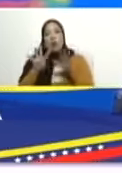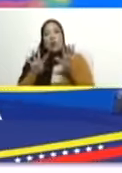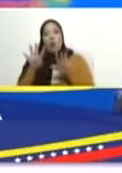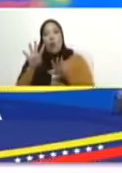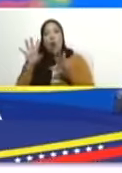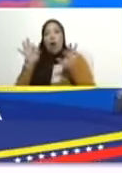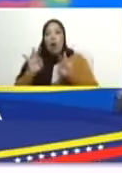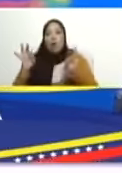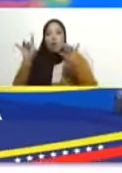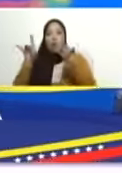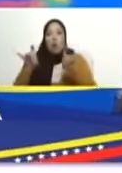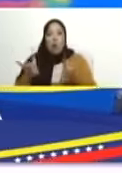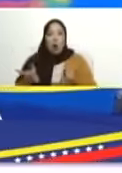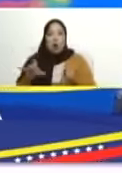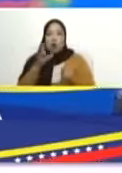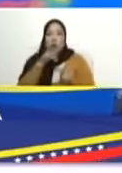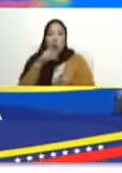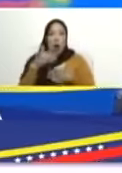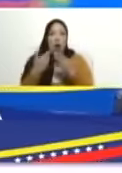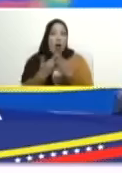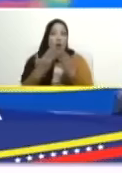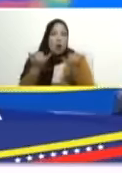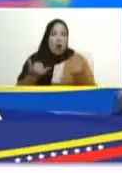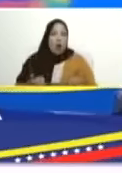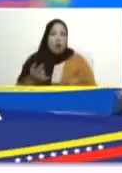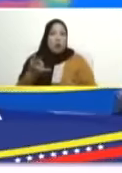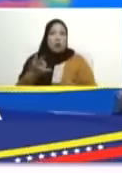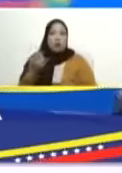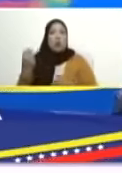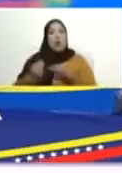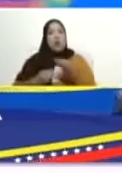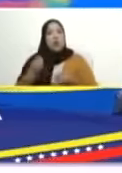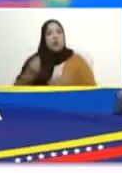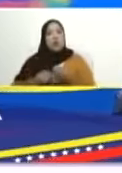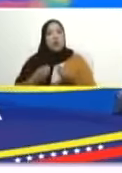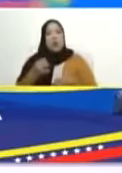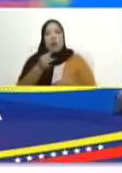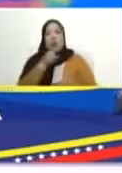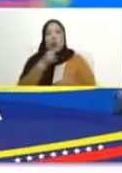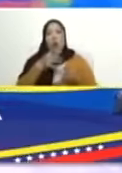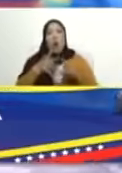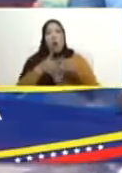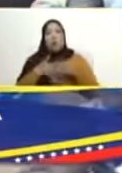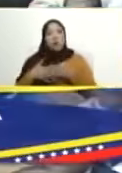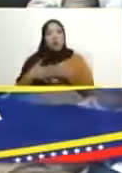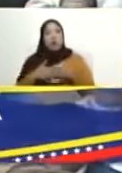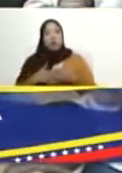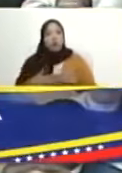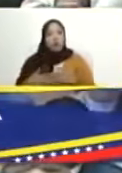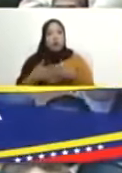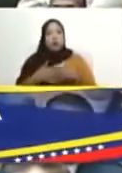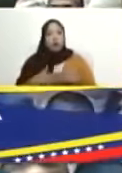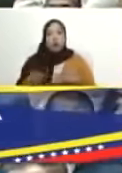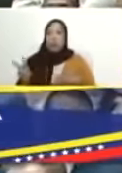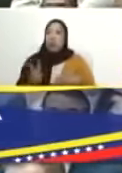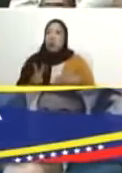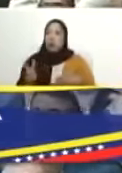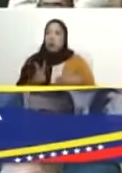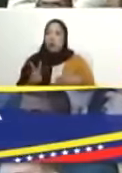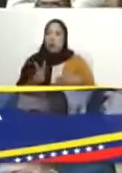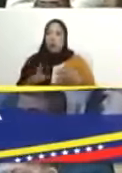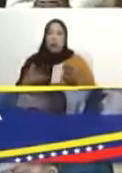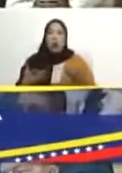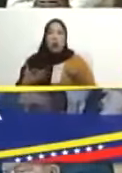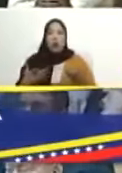entregar las pruebas que las tenemos ahora, que dicen que eso no era de ellos. Los británicos discutían entre ellos y ya sabemos que eso no es de nosotros, ¿cómo se lo